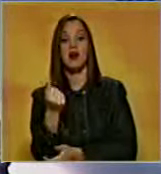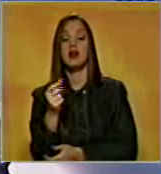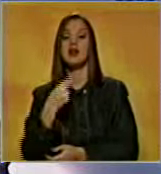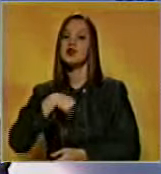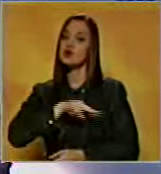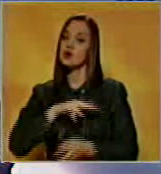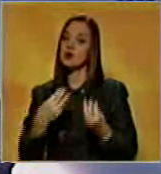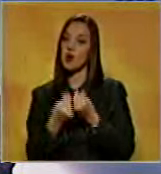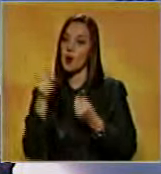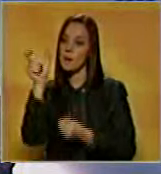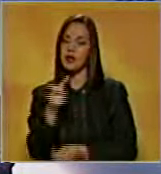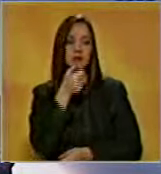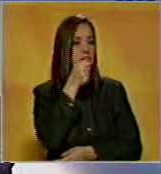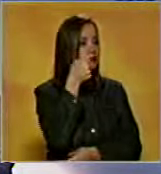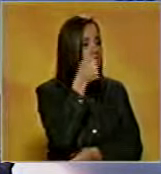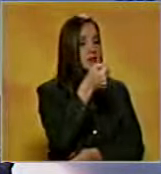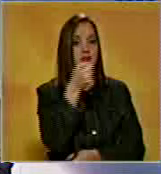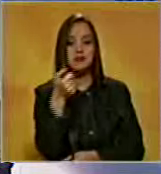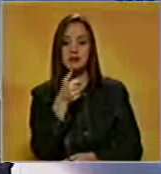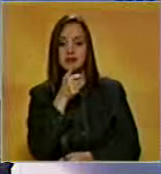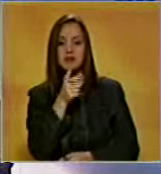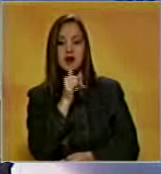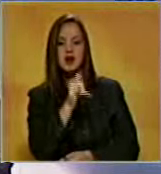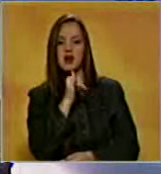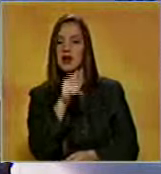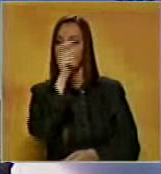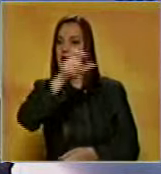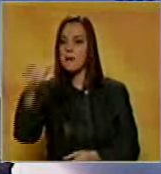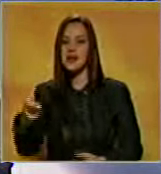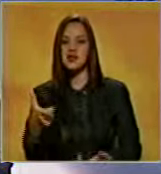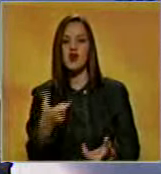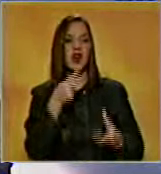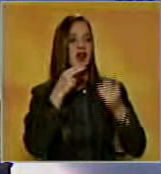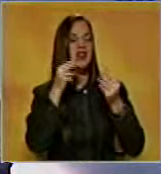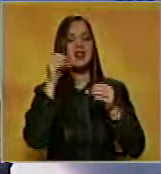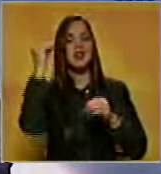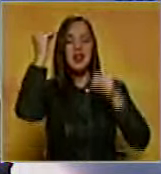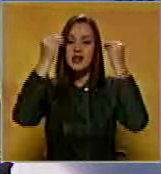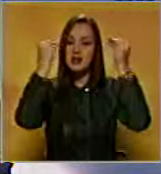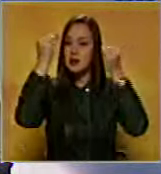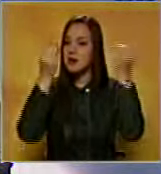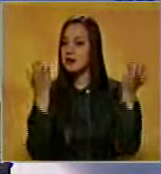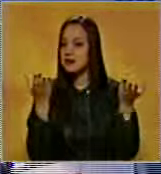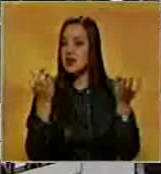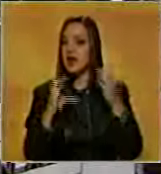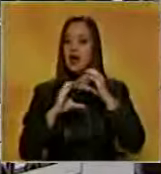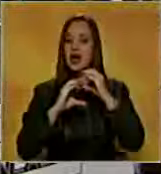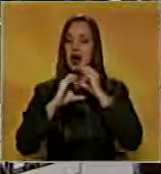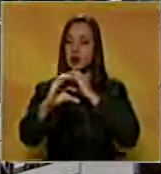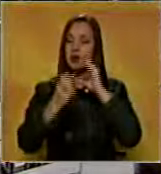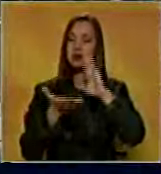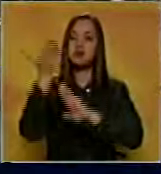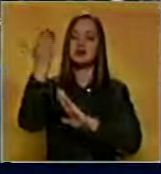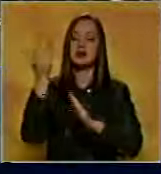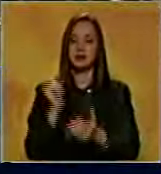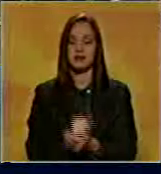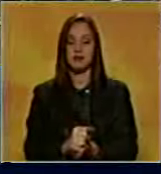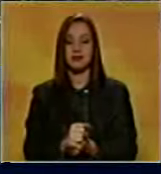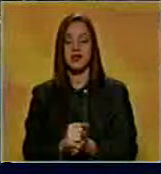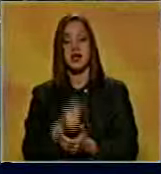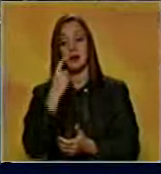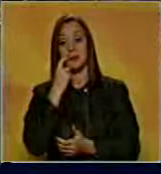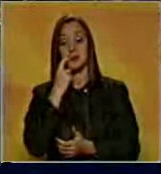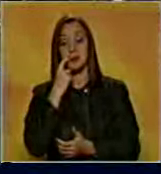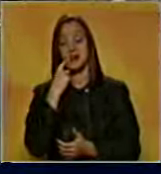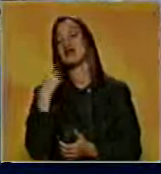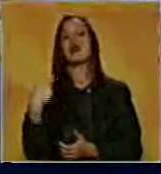principales paradas de Caracas y nos muestra las reacciones a la medida tomada por los profesionales del volante. Los conductores de diversas